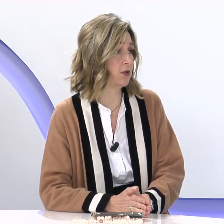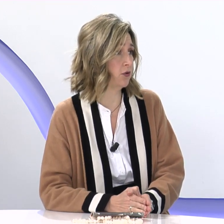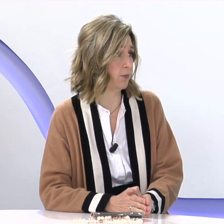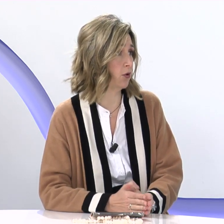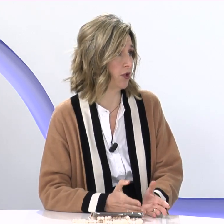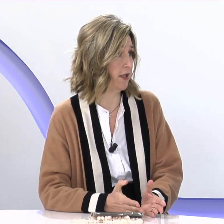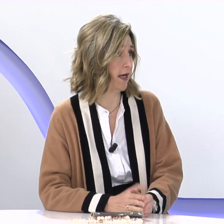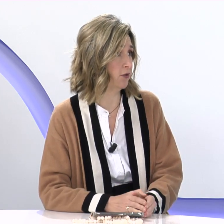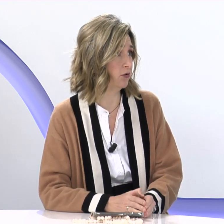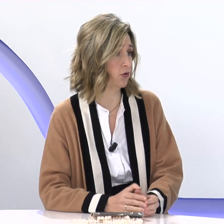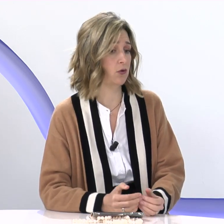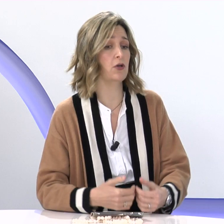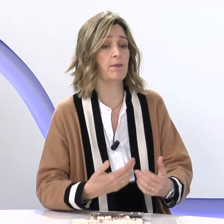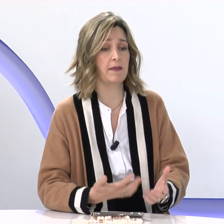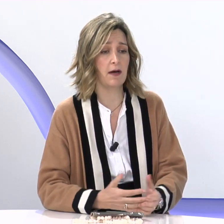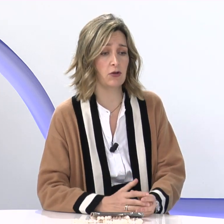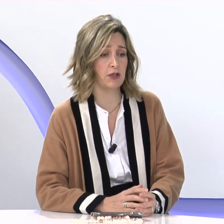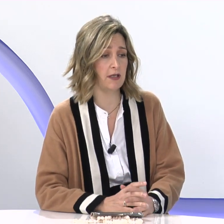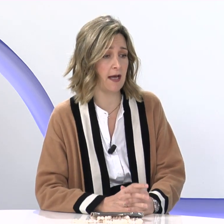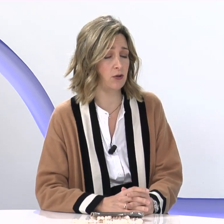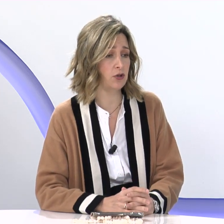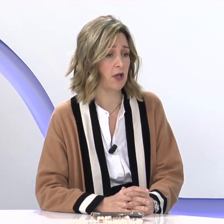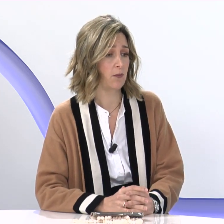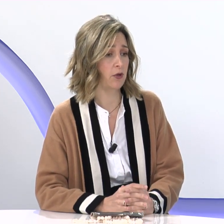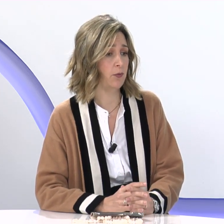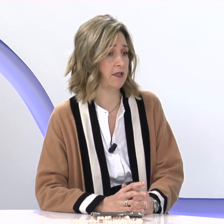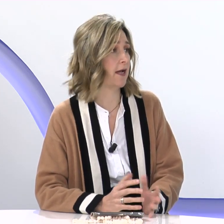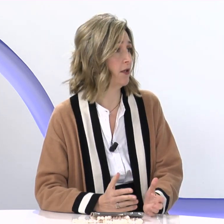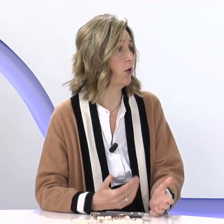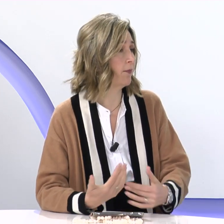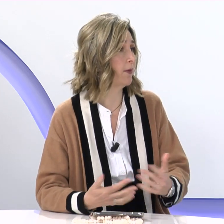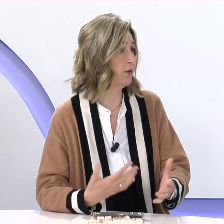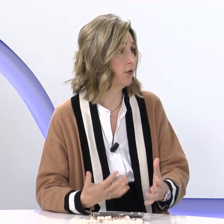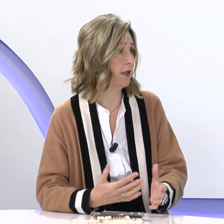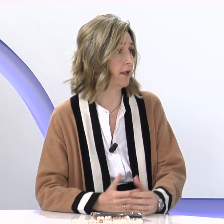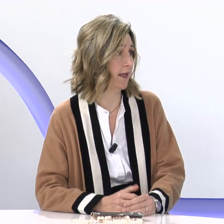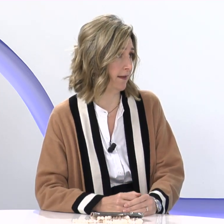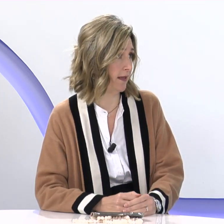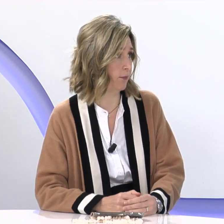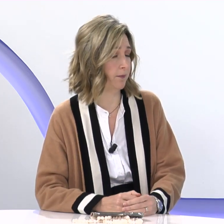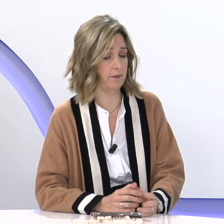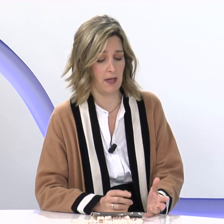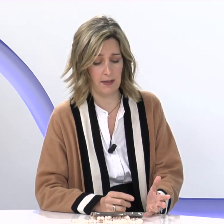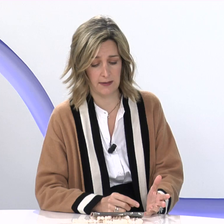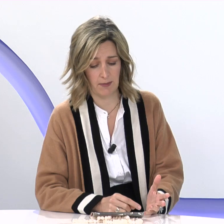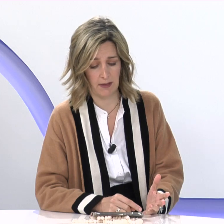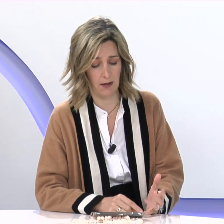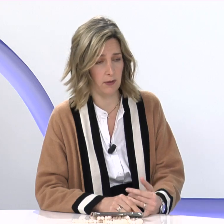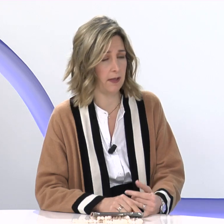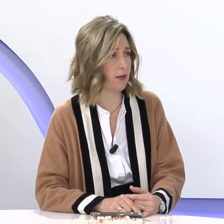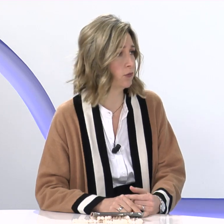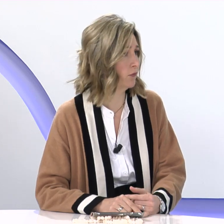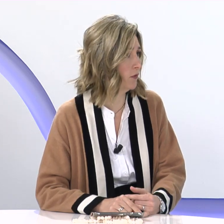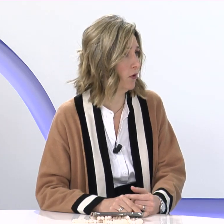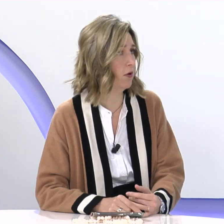propuestos por los sindicatos todos los que han mandado los sindicatos Bueno pues se han ido aprobando en tiempo vale se ha mandado